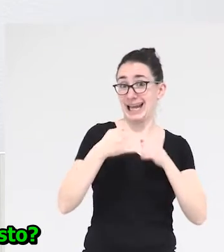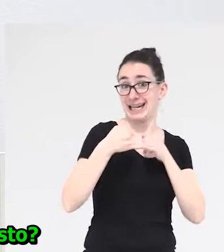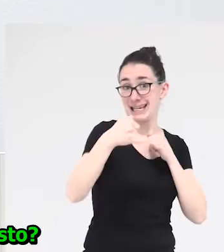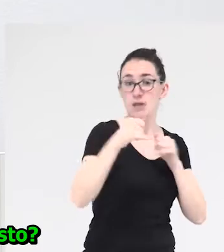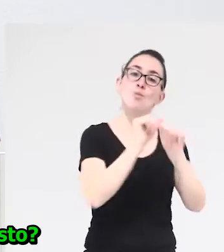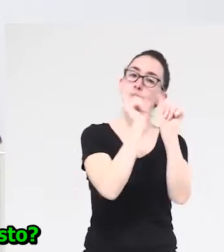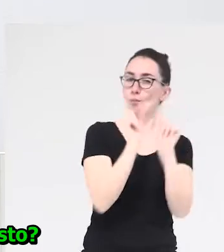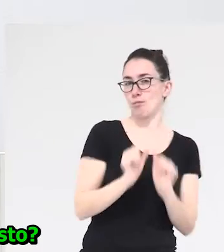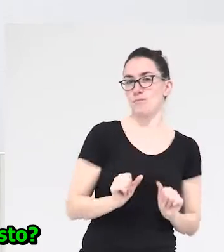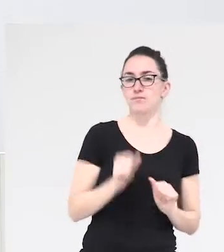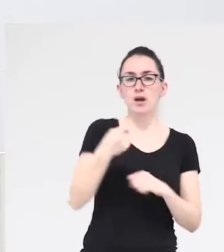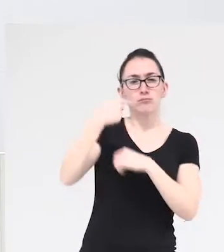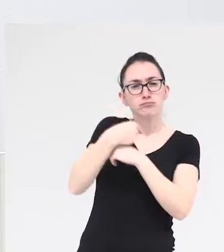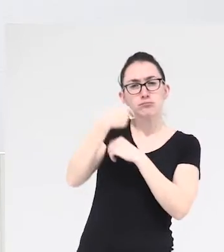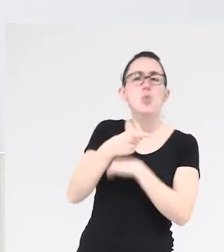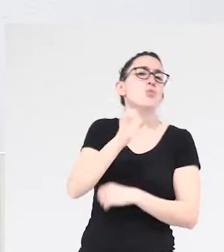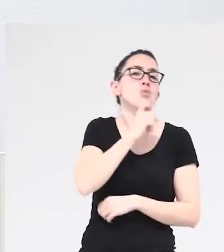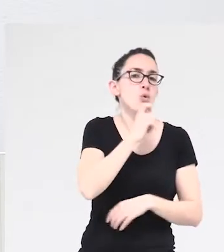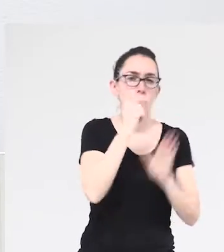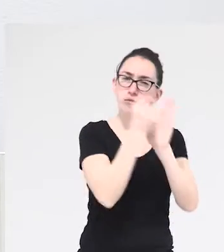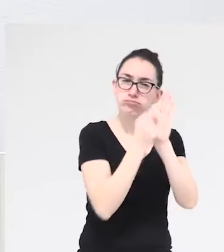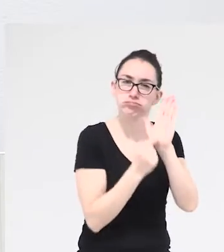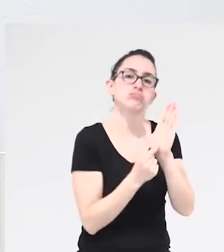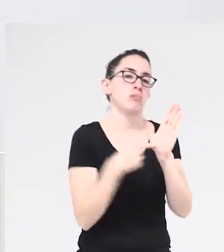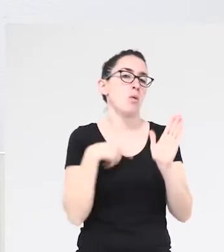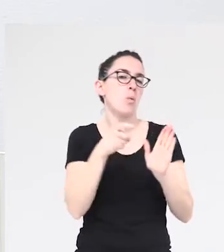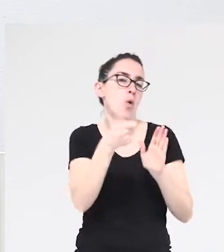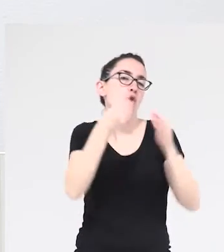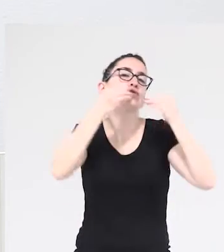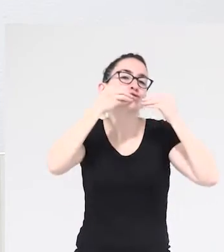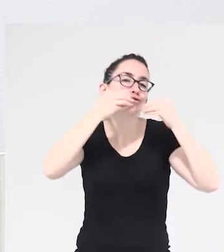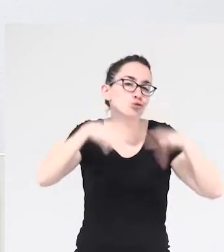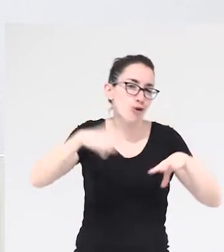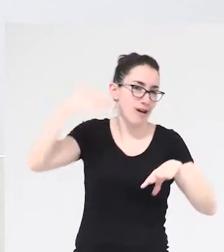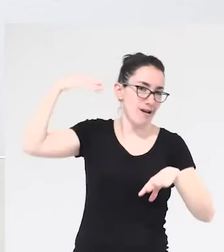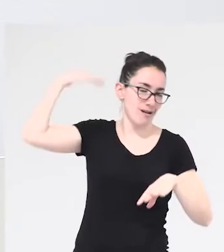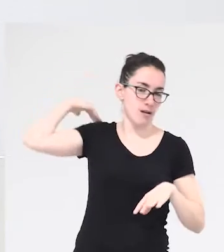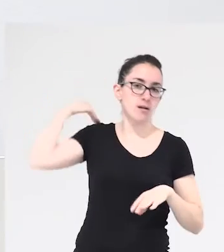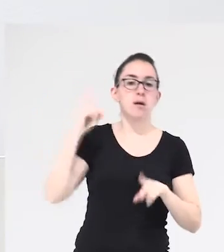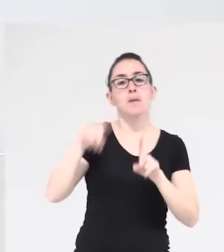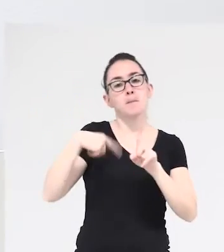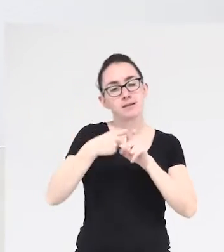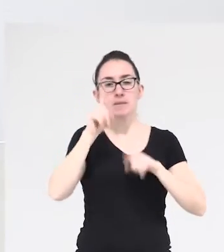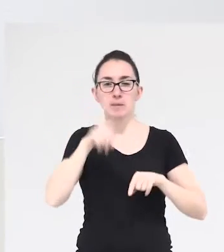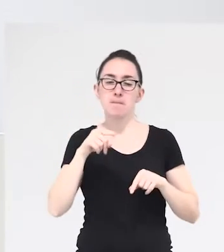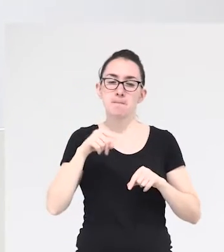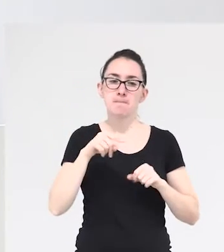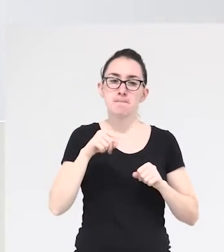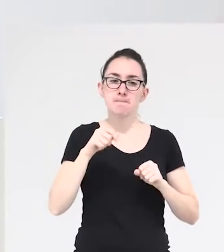través de qué cosas se marca esto? Entonces, ahí, por hacer un poco de historia, y por, a su vez, mirar